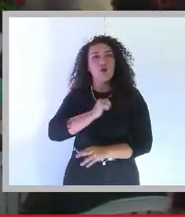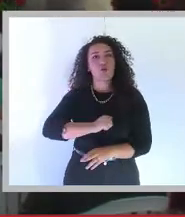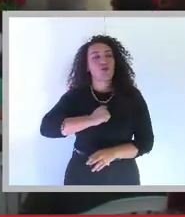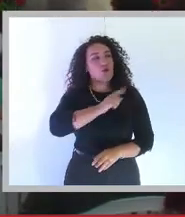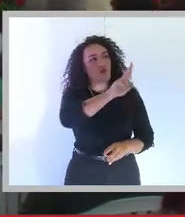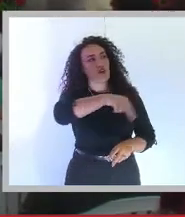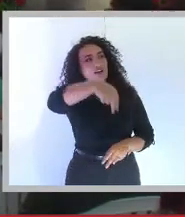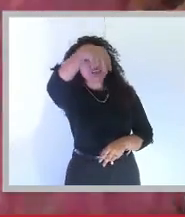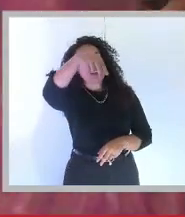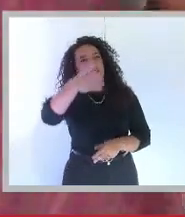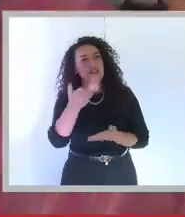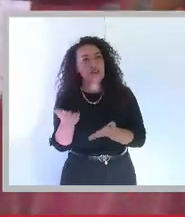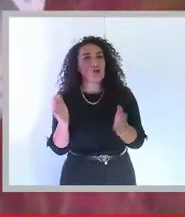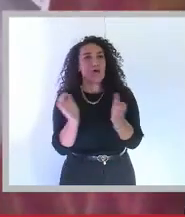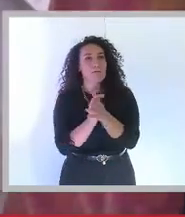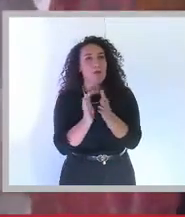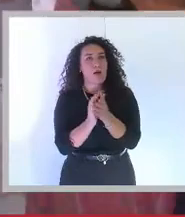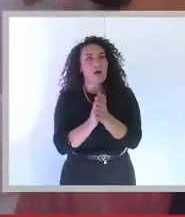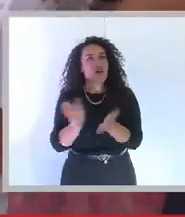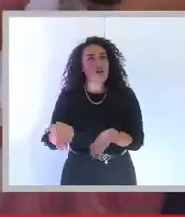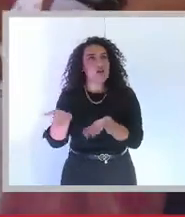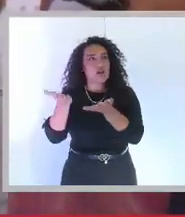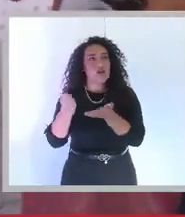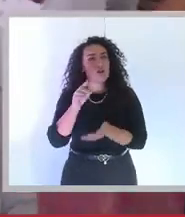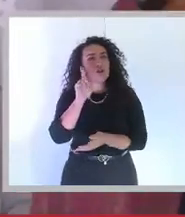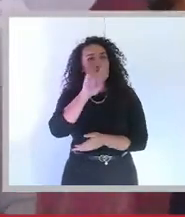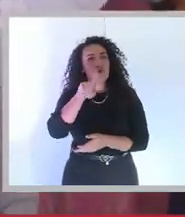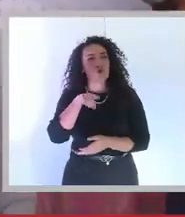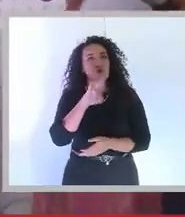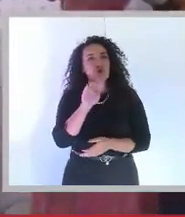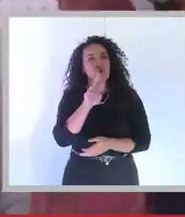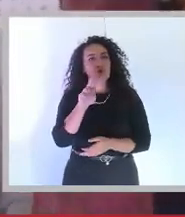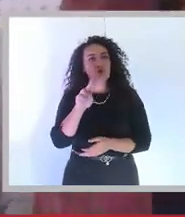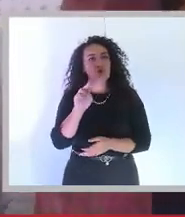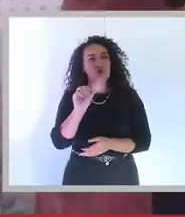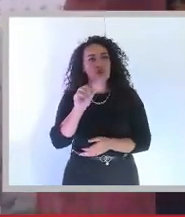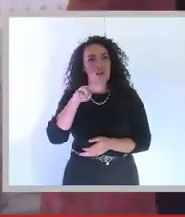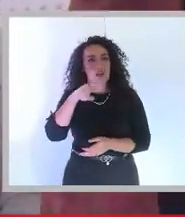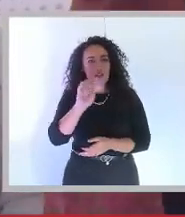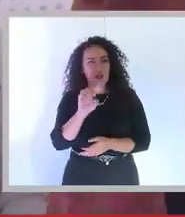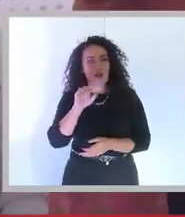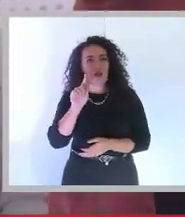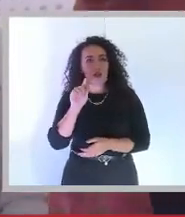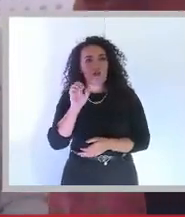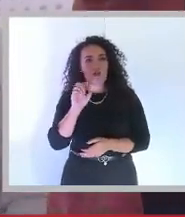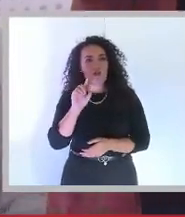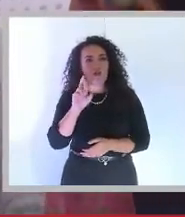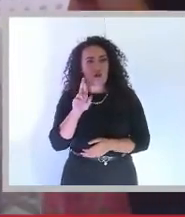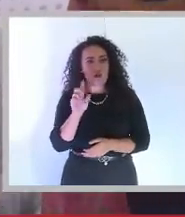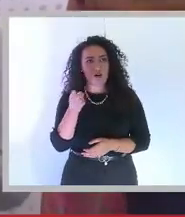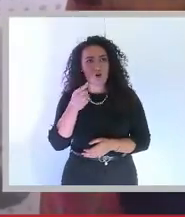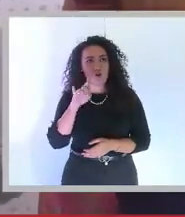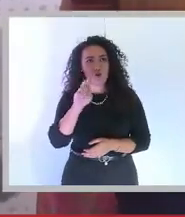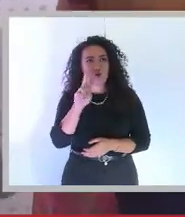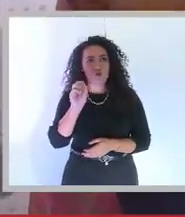un aplauso, Susan Ferguson. Entonces, Susan, bienvenida.